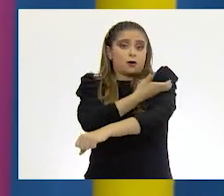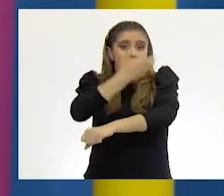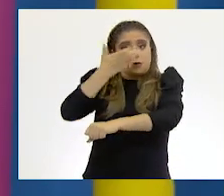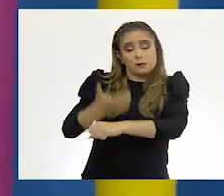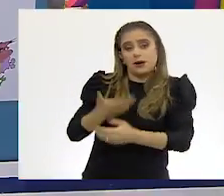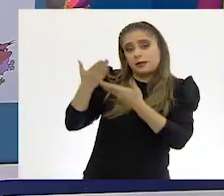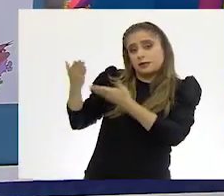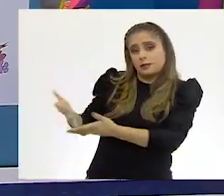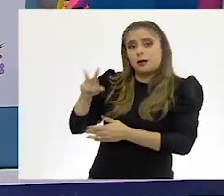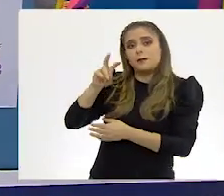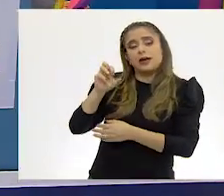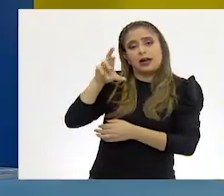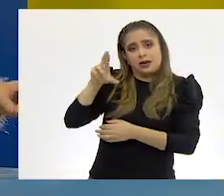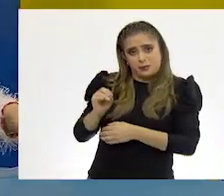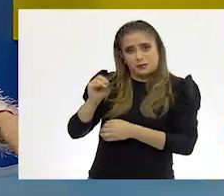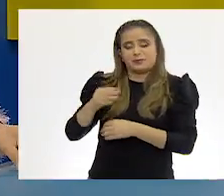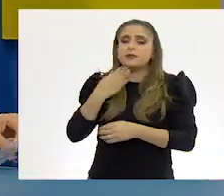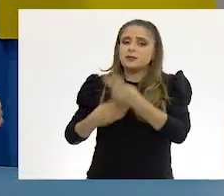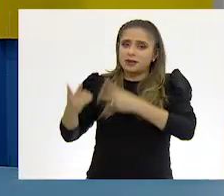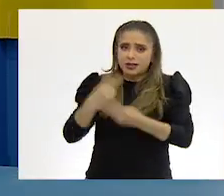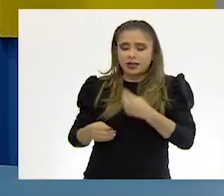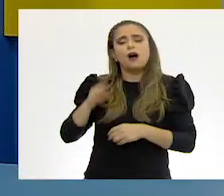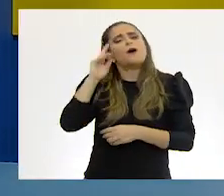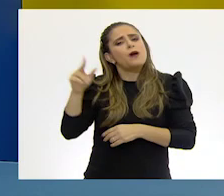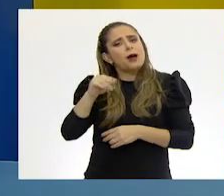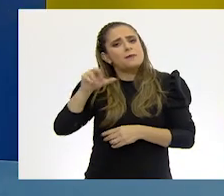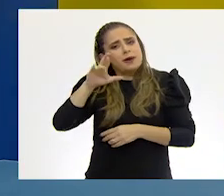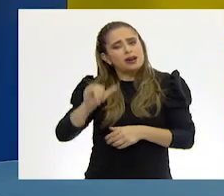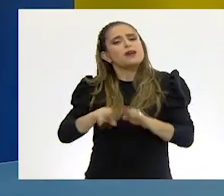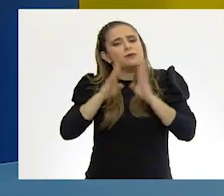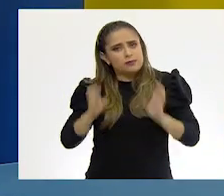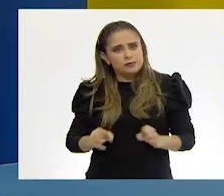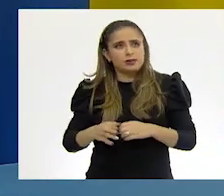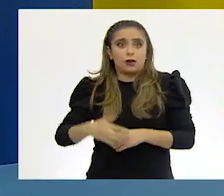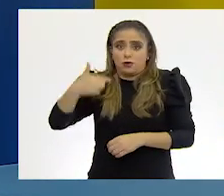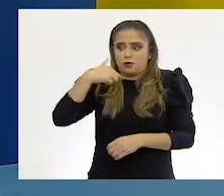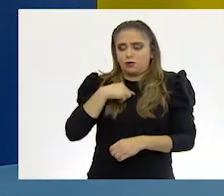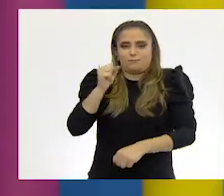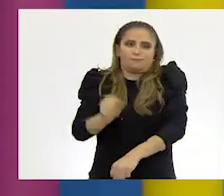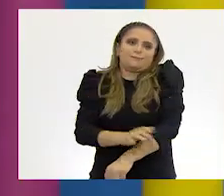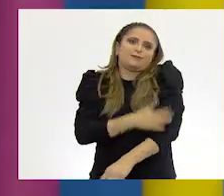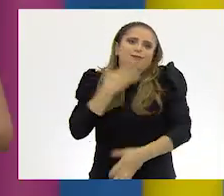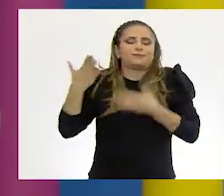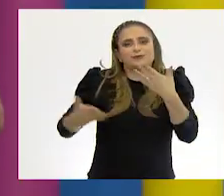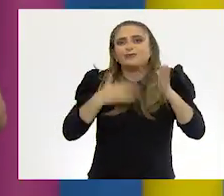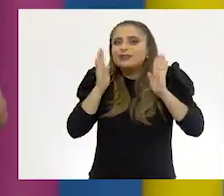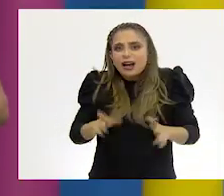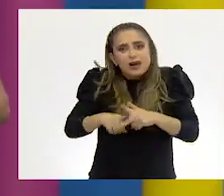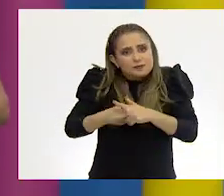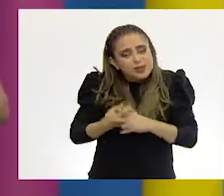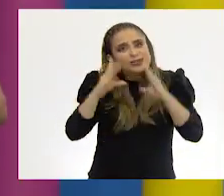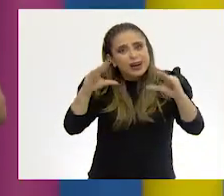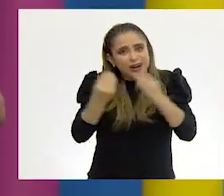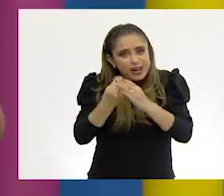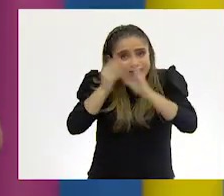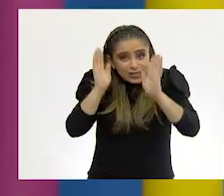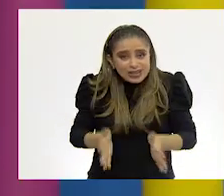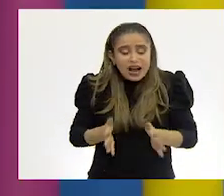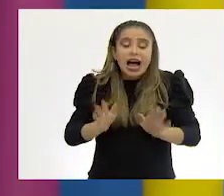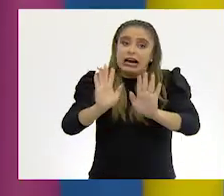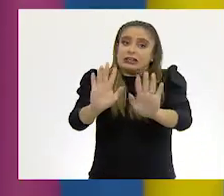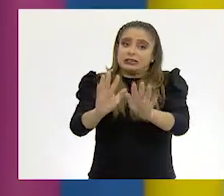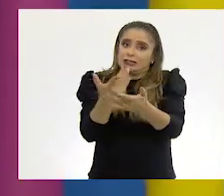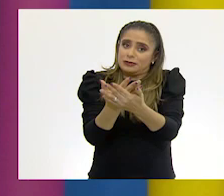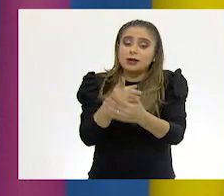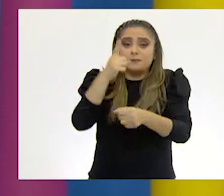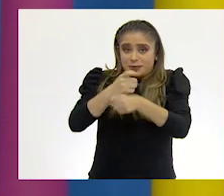fin la maestra Vero Hernández. Bienvenida. Hola María, ¿cómo estás? Yo muy emocionada de ya comenzar la sesión, pero antes de cualquier otra cosa, vamos